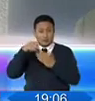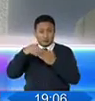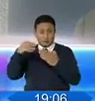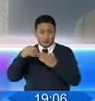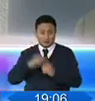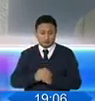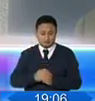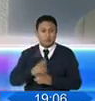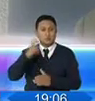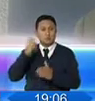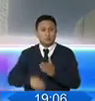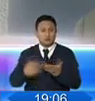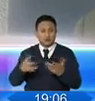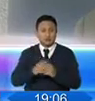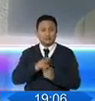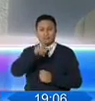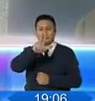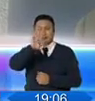decir, la multa es de